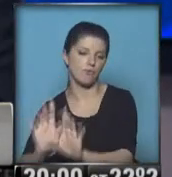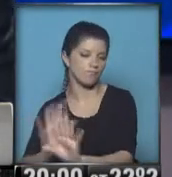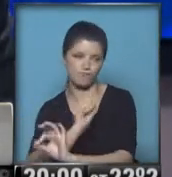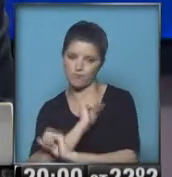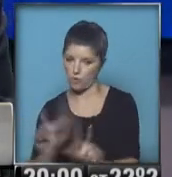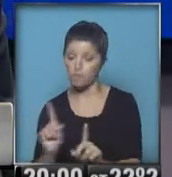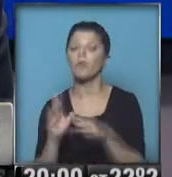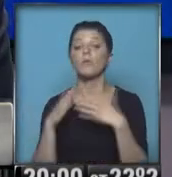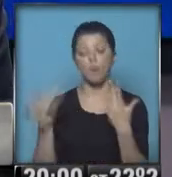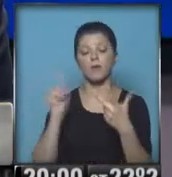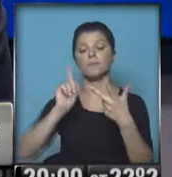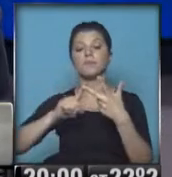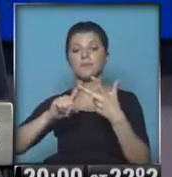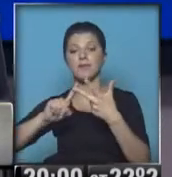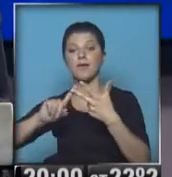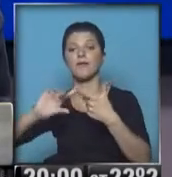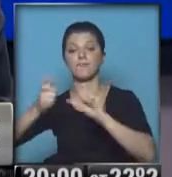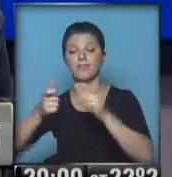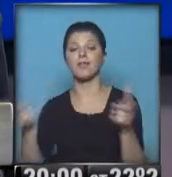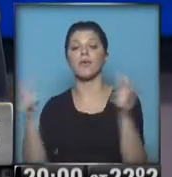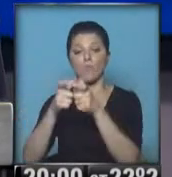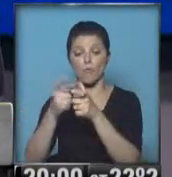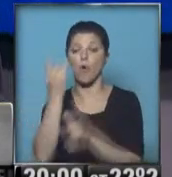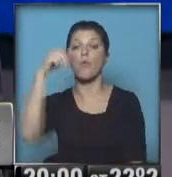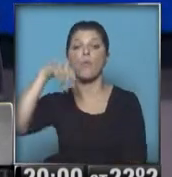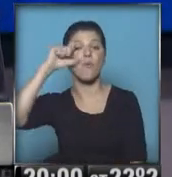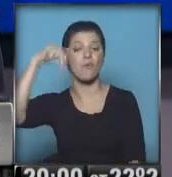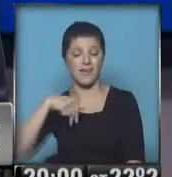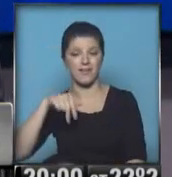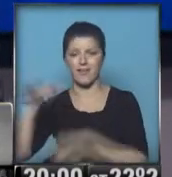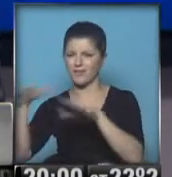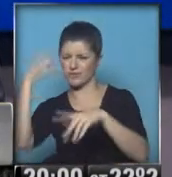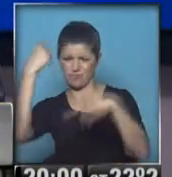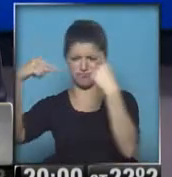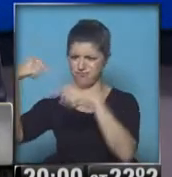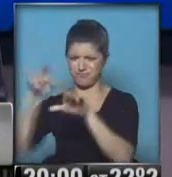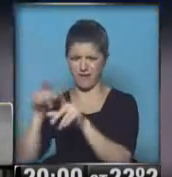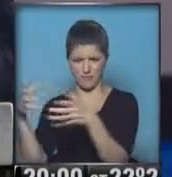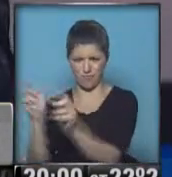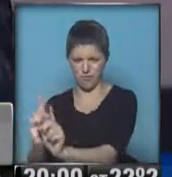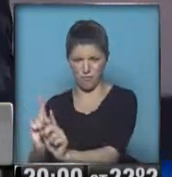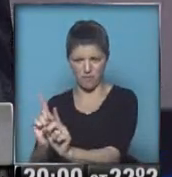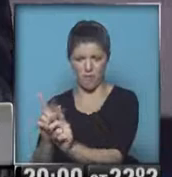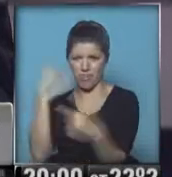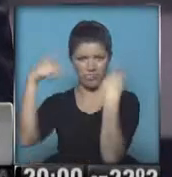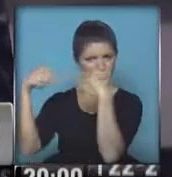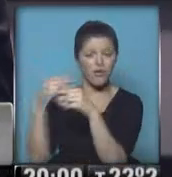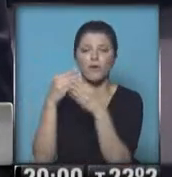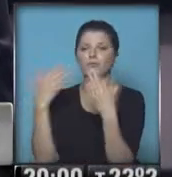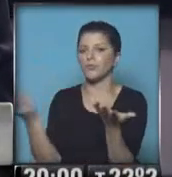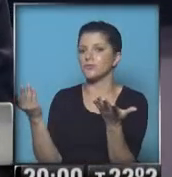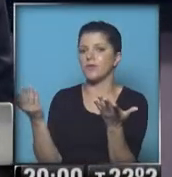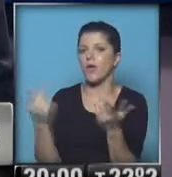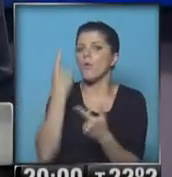caso del Frente Amplio UNE, las posiciones son tan diferentes, internas, que prácticamente no ha habido